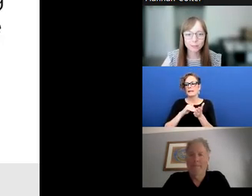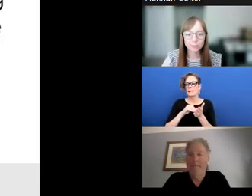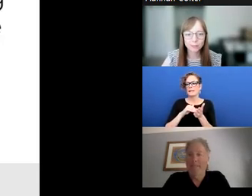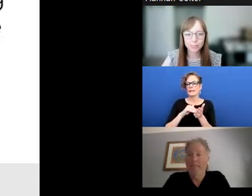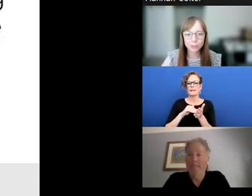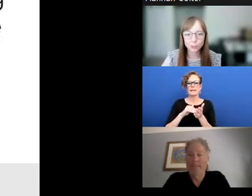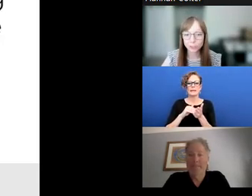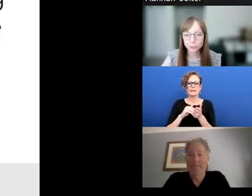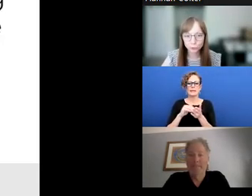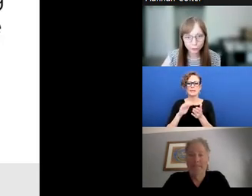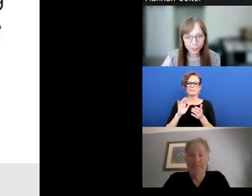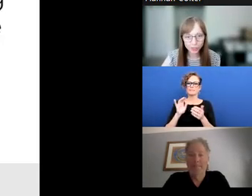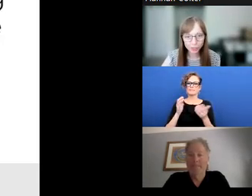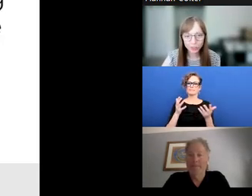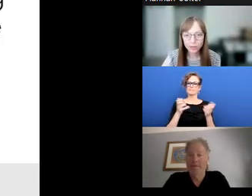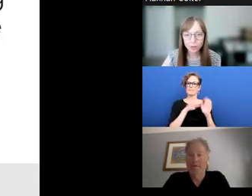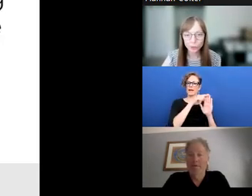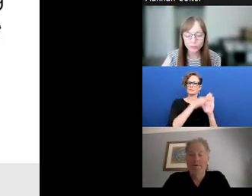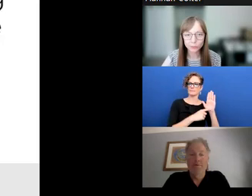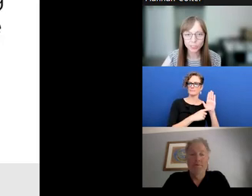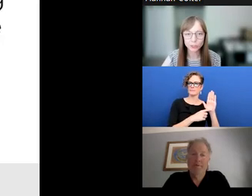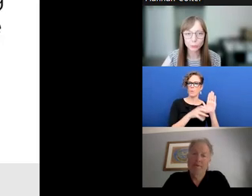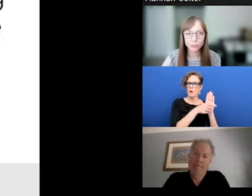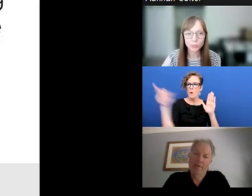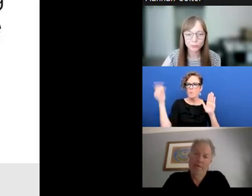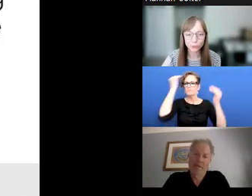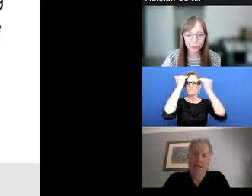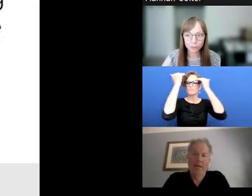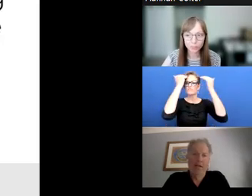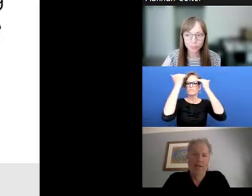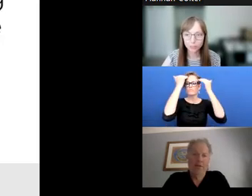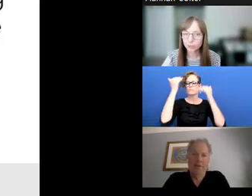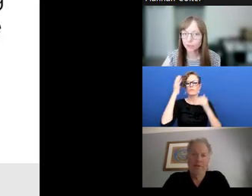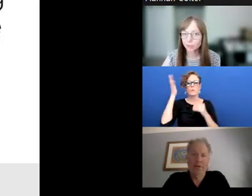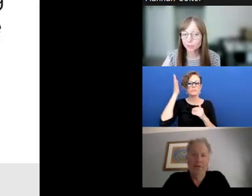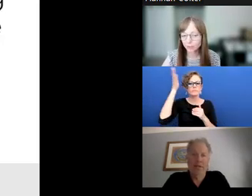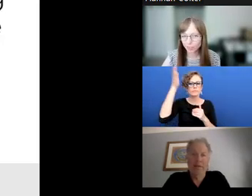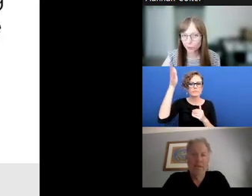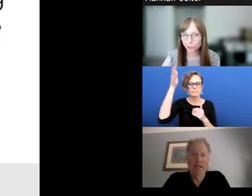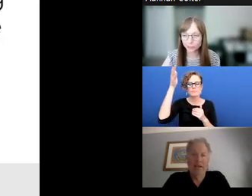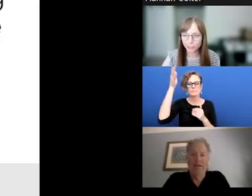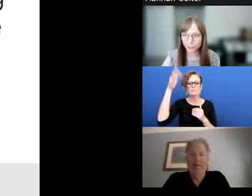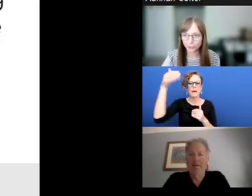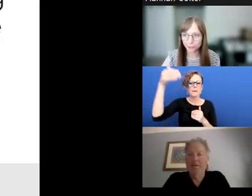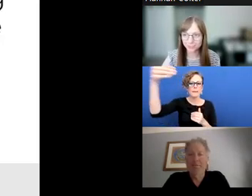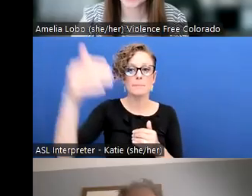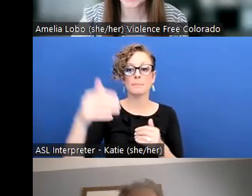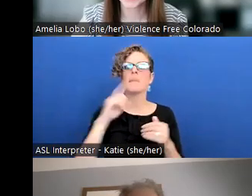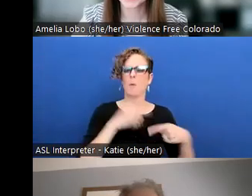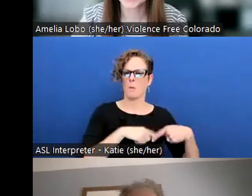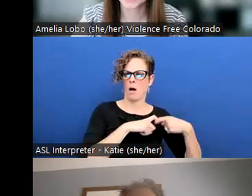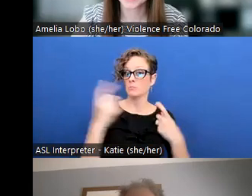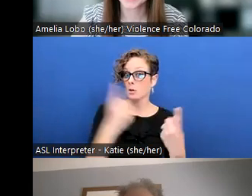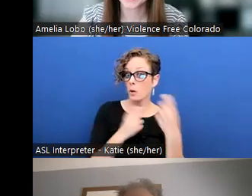on everyone's radar, more information. Pues nada más que tengan esto entre la mira, que